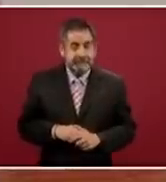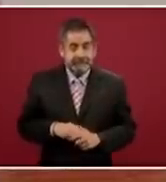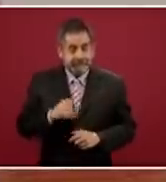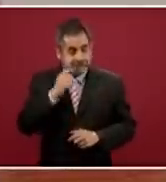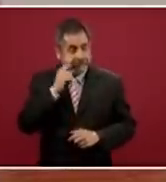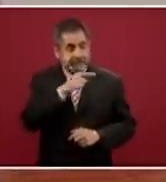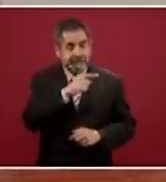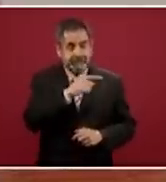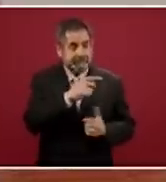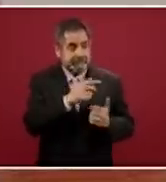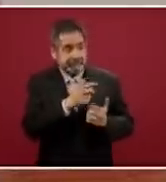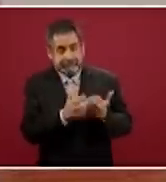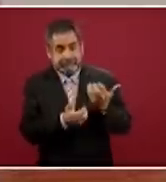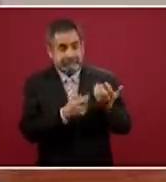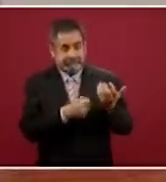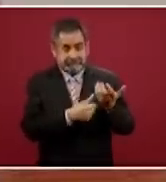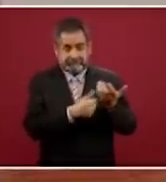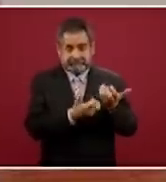tiempos quemando